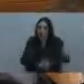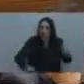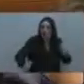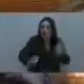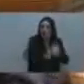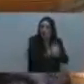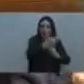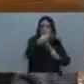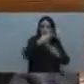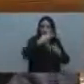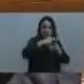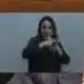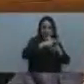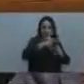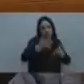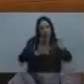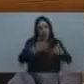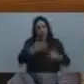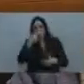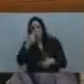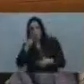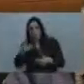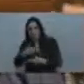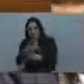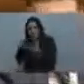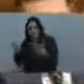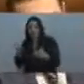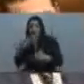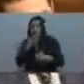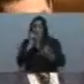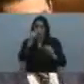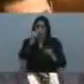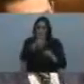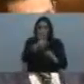los intereses colectivos. En este caso, anteponer los intereses del Partido